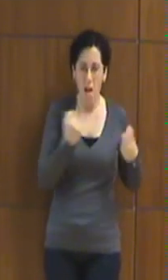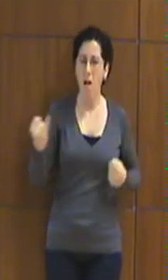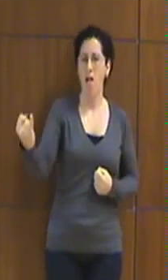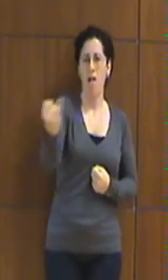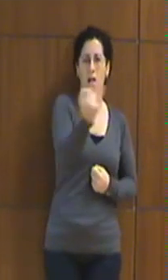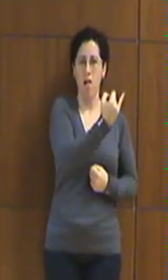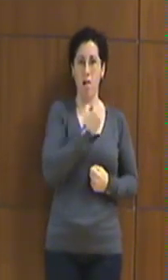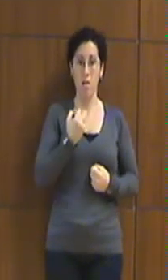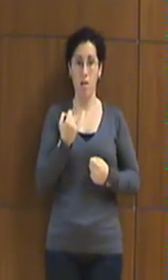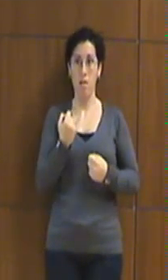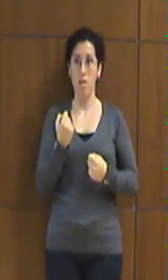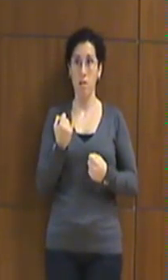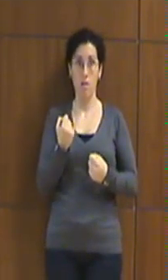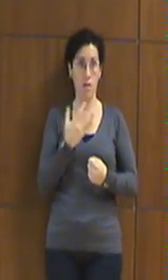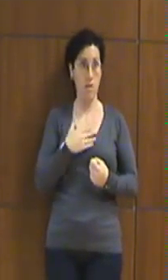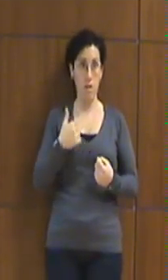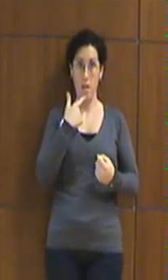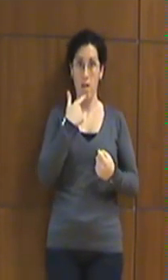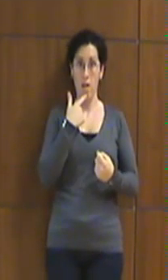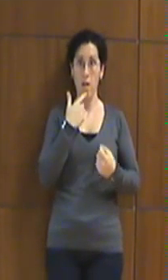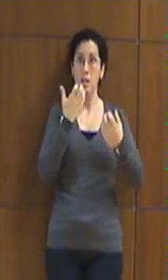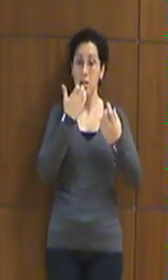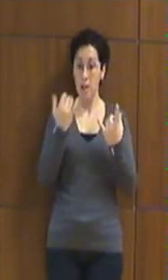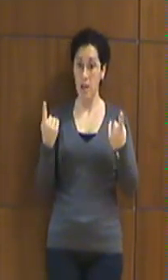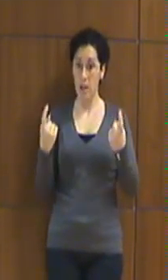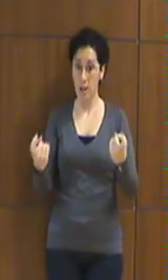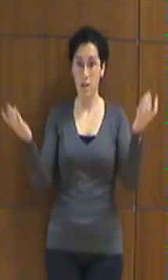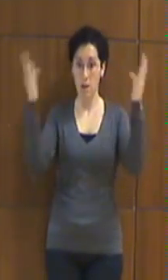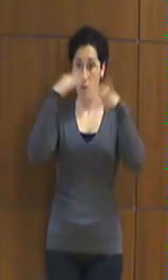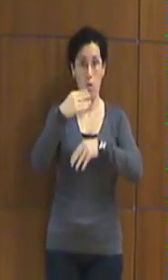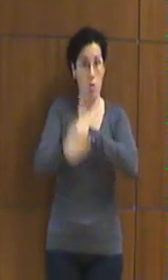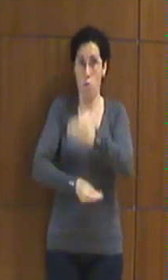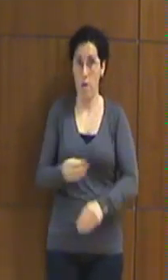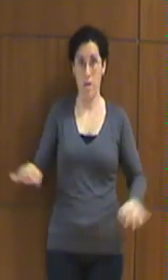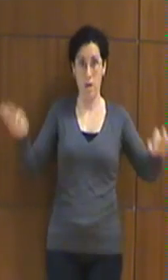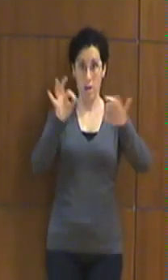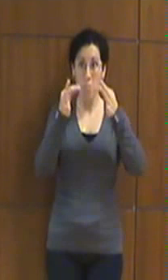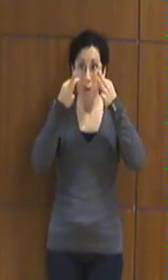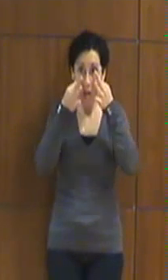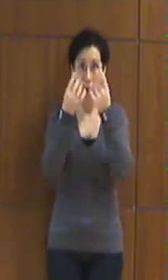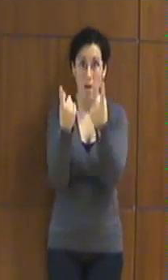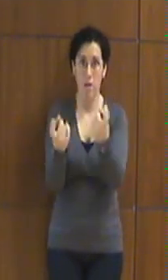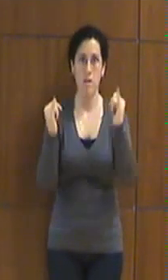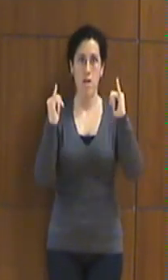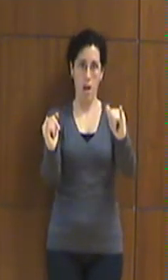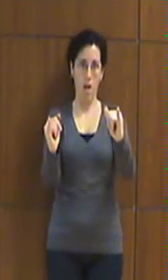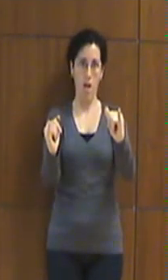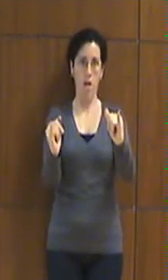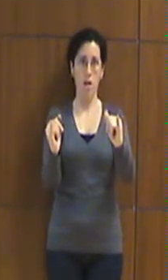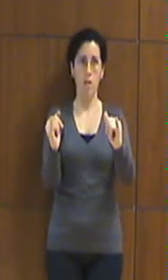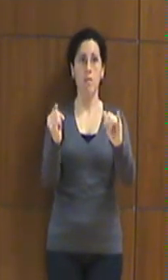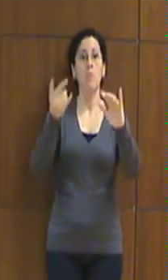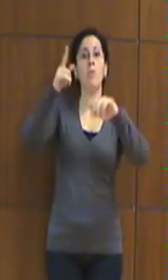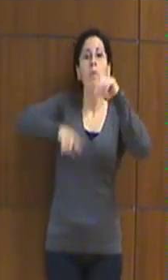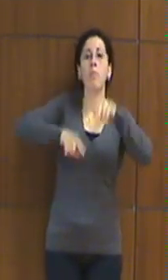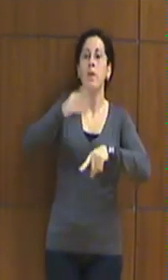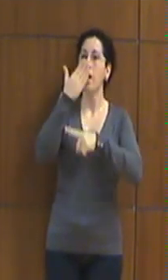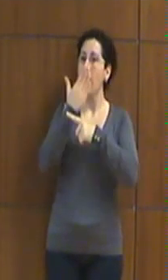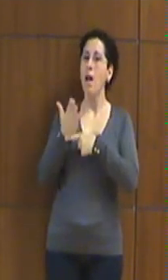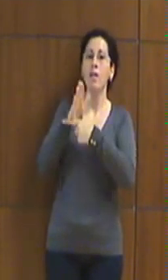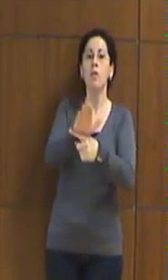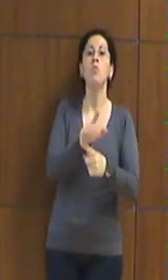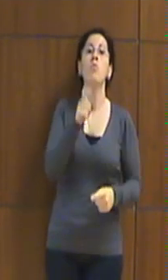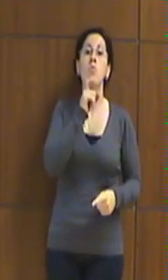Porque en esta vida nadie hace nada si no hay una necesidad. Y estamos hablando de que hay una necesidad. Hay aptitudes